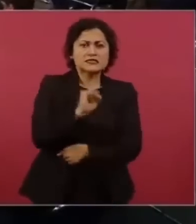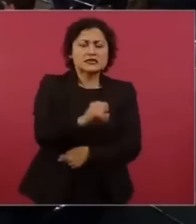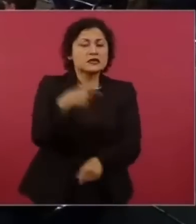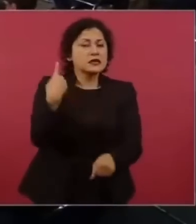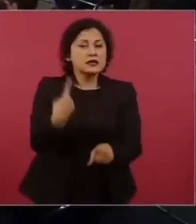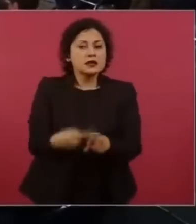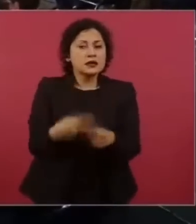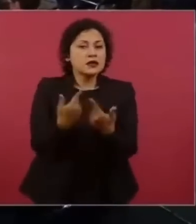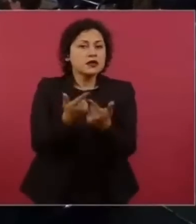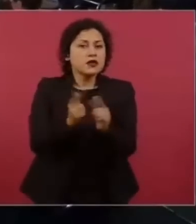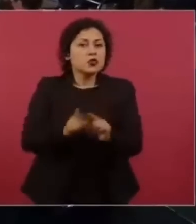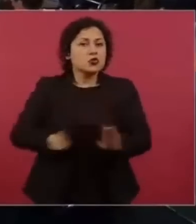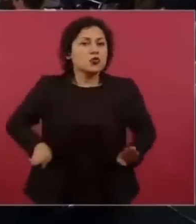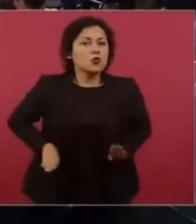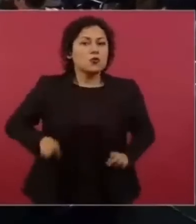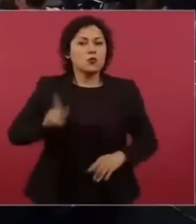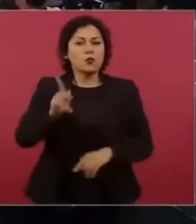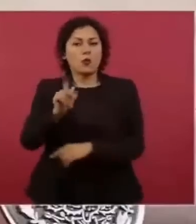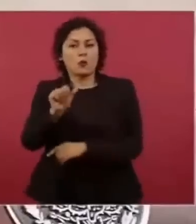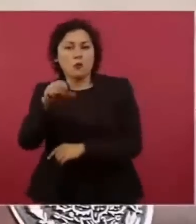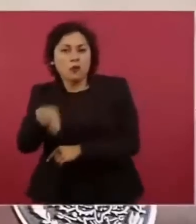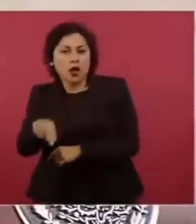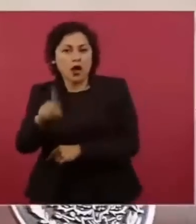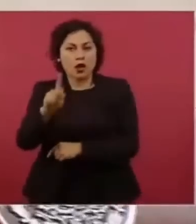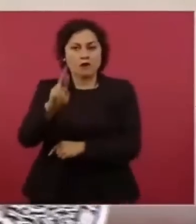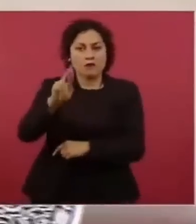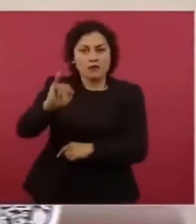para no crear